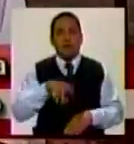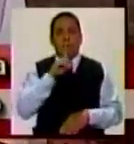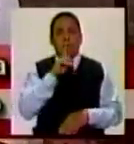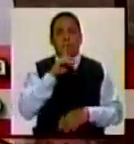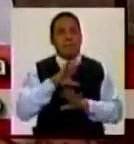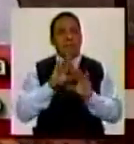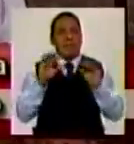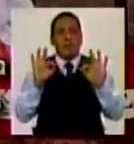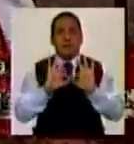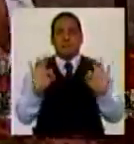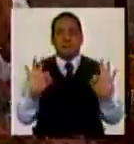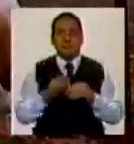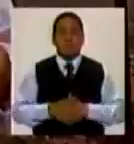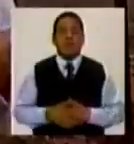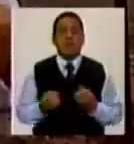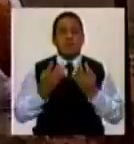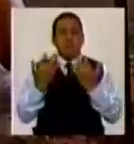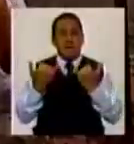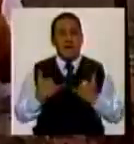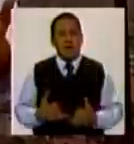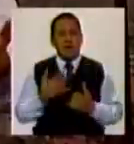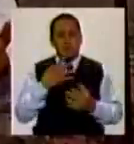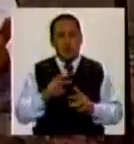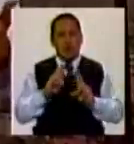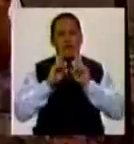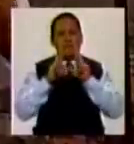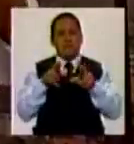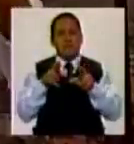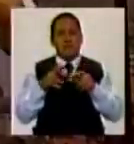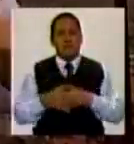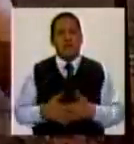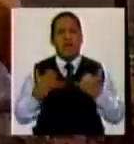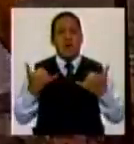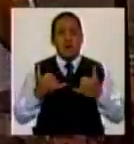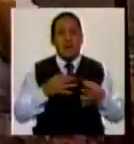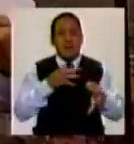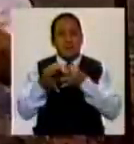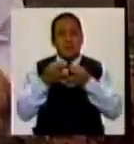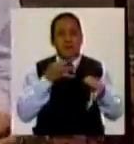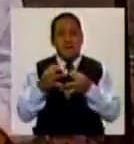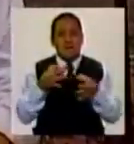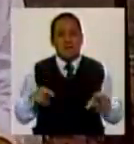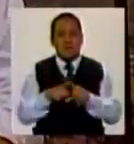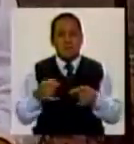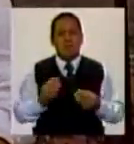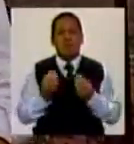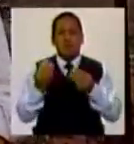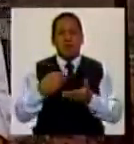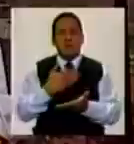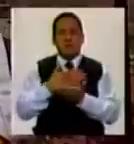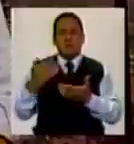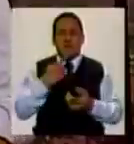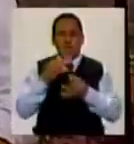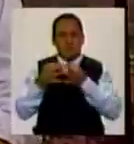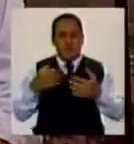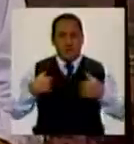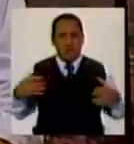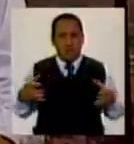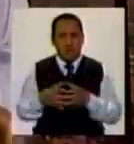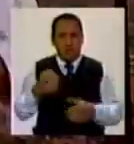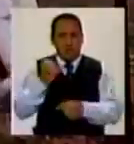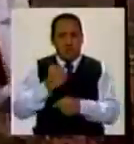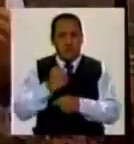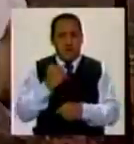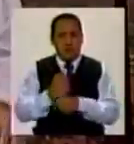silencio. Quería responder primero a la causal de revocación. Lo que dicen es que somos ineficientes y los regidores del